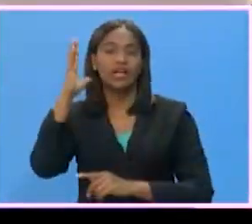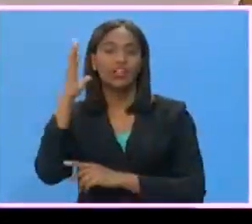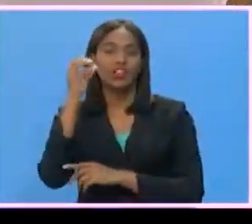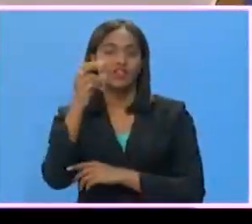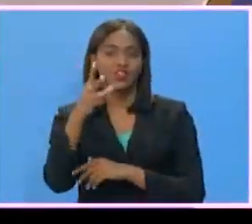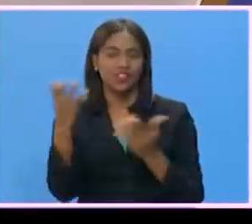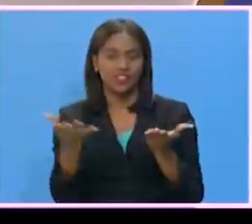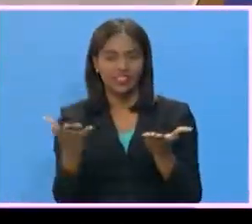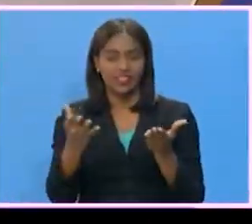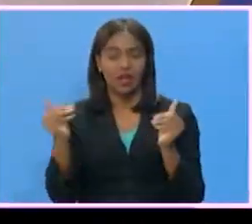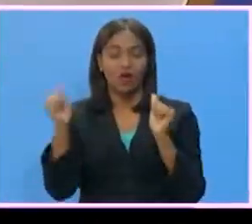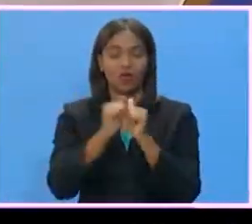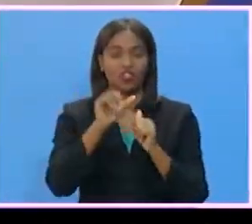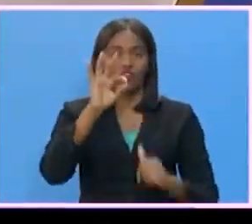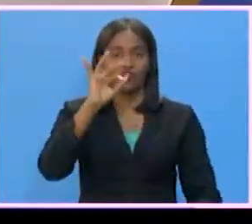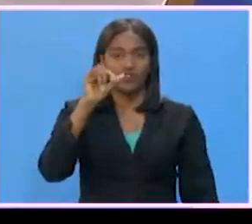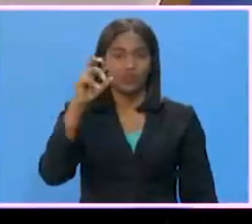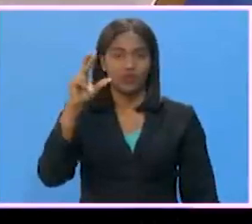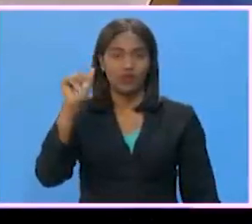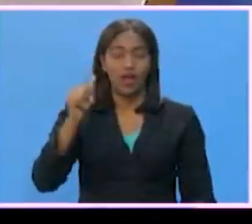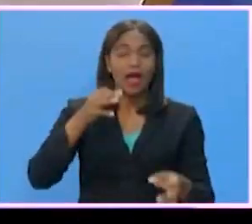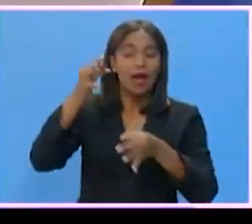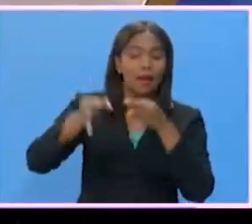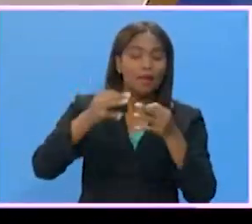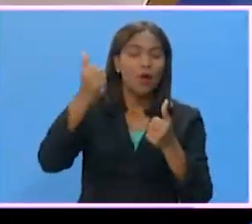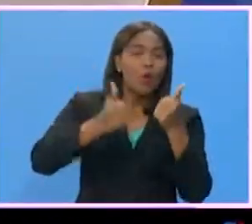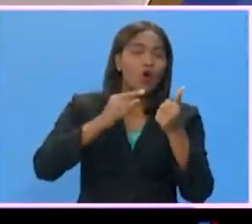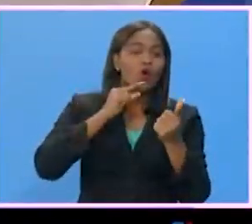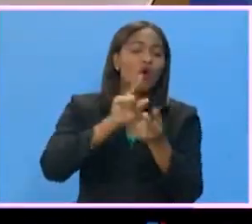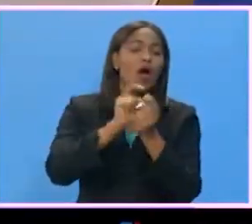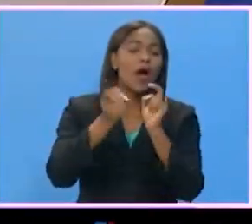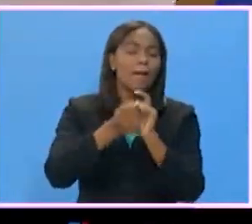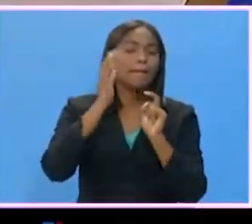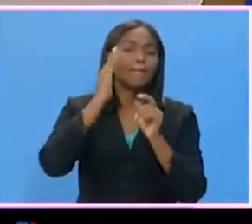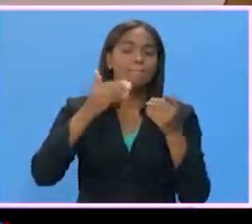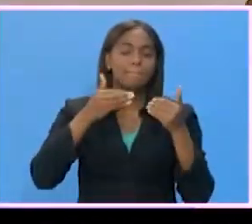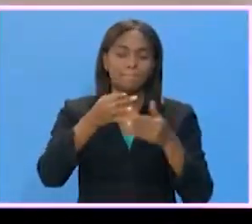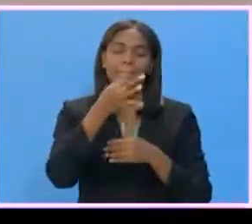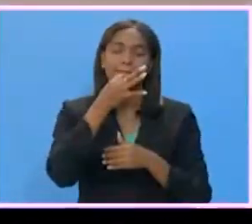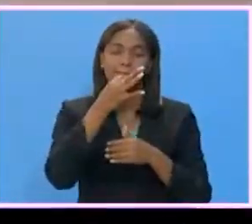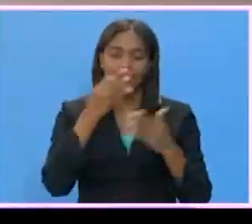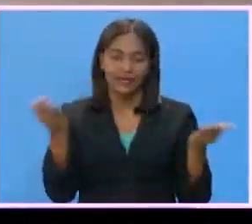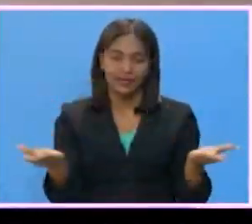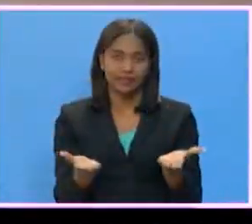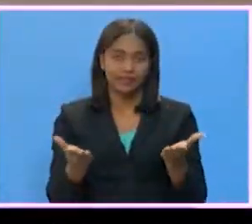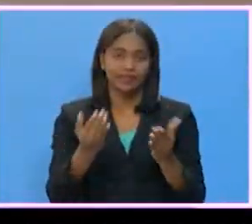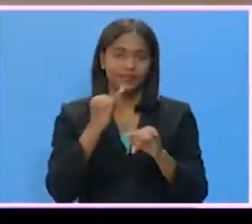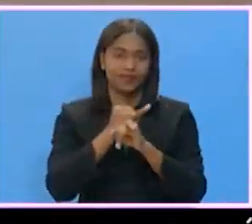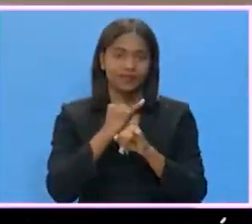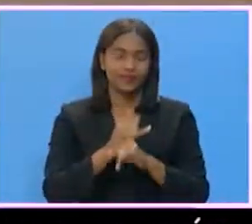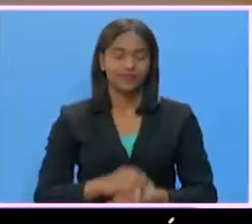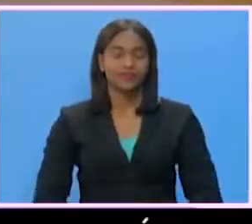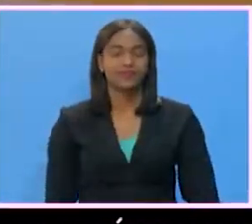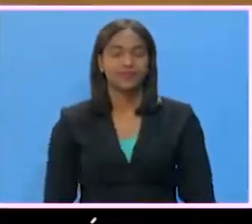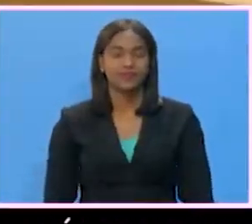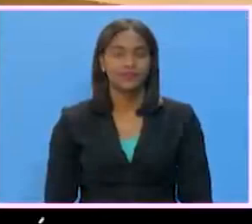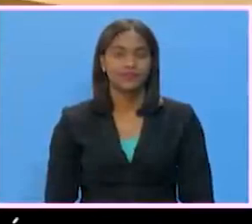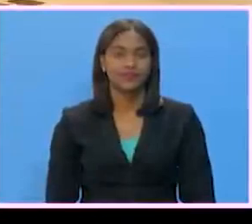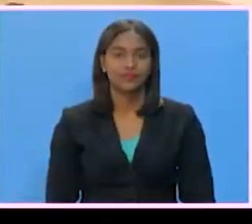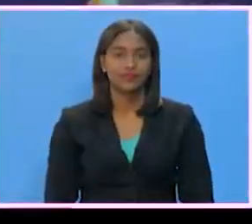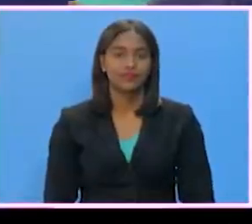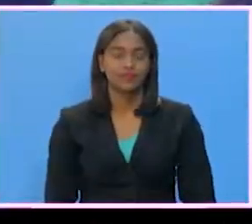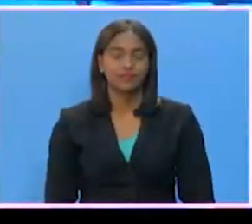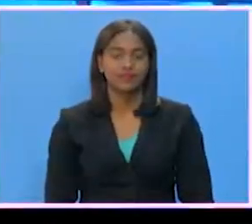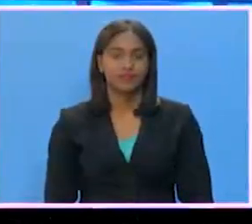estatal junto a Figueroa, quien le explicó los cambios que se efectuarán próximamente en la entidad que dirige.